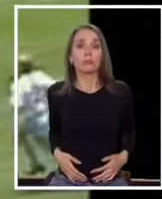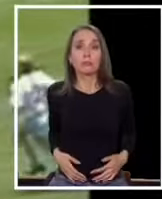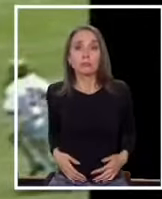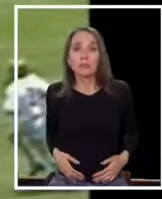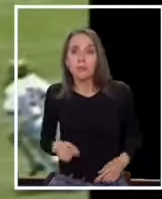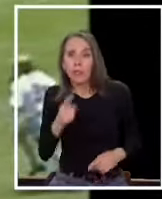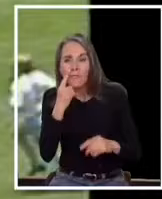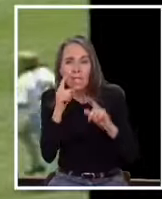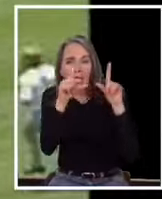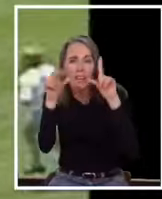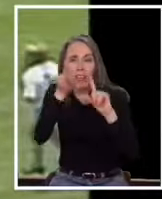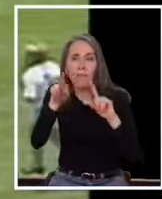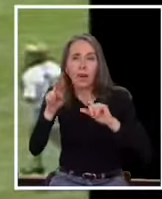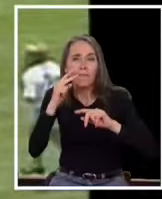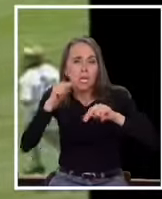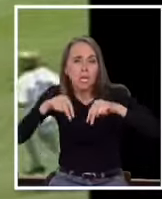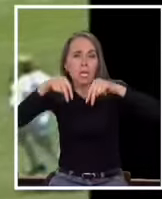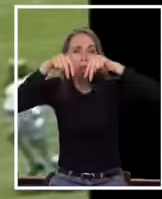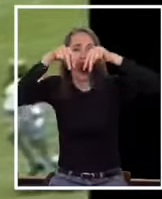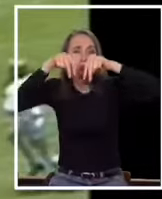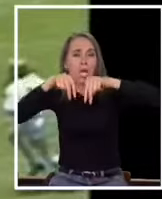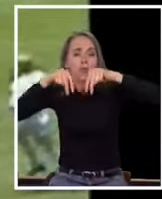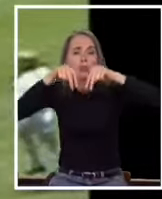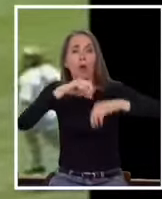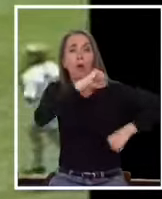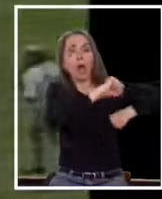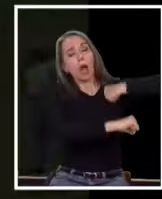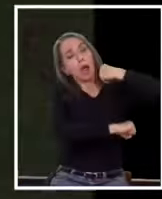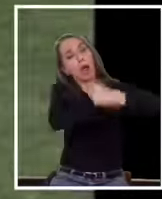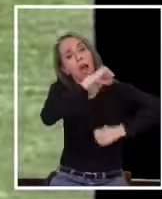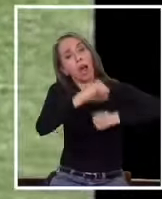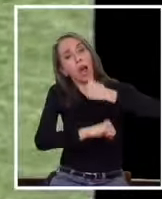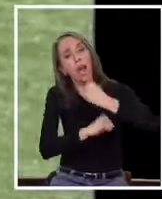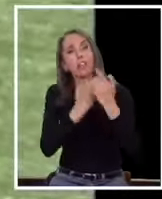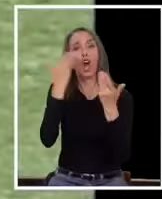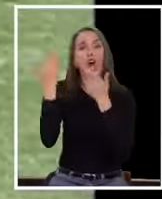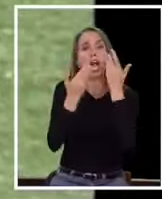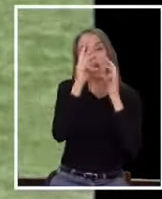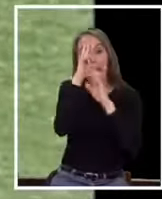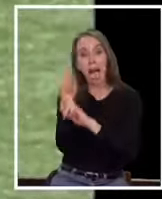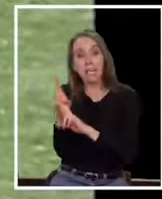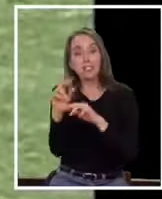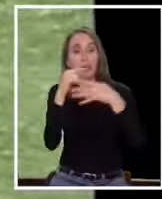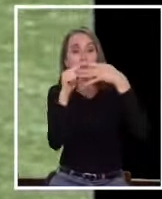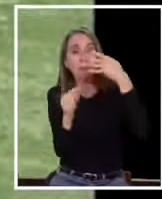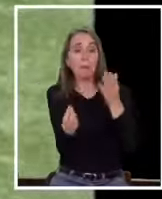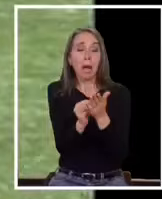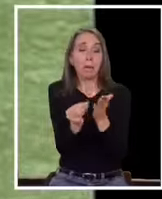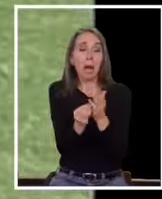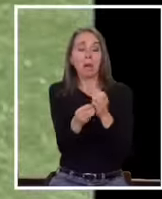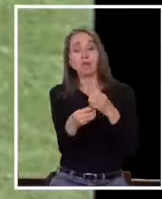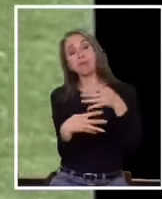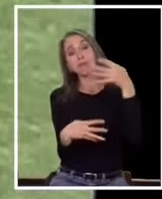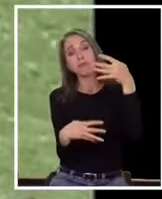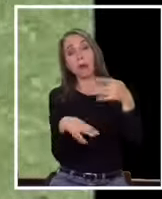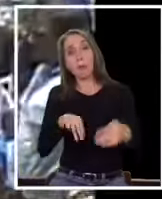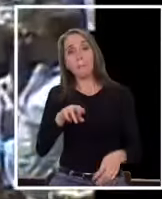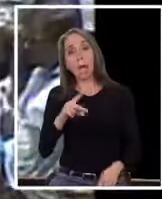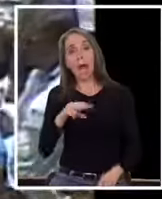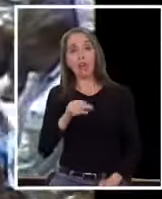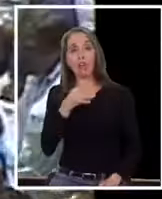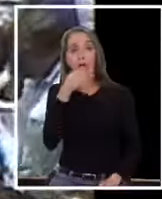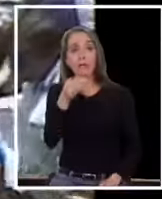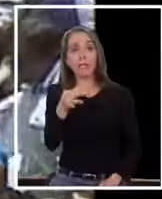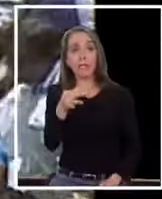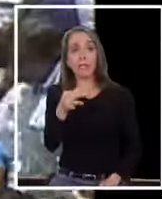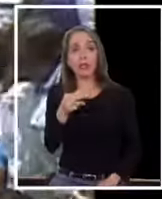Me da limpio con la mano, Sergio. Tendrían que pasar varios años, un par de canciones y muchas otras cosas más para que Maradona